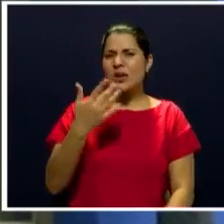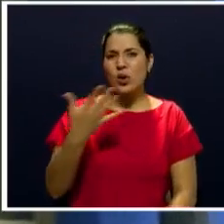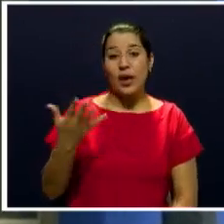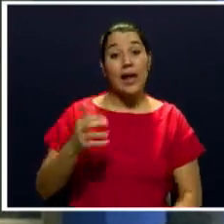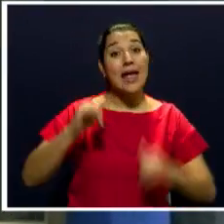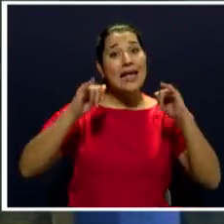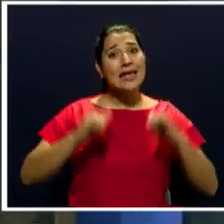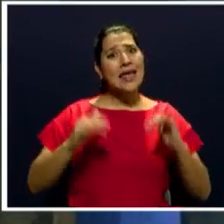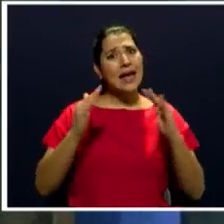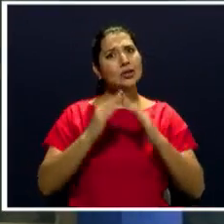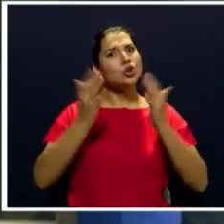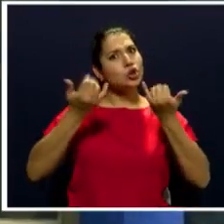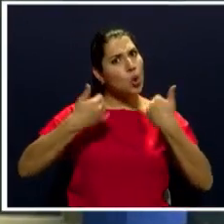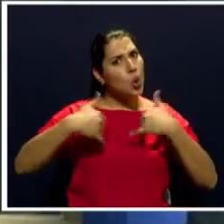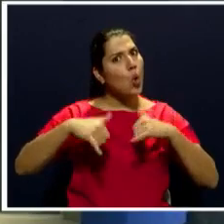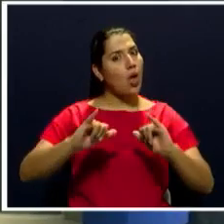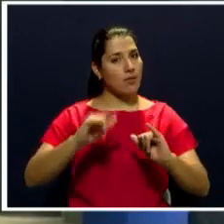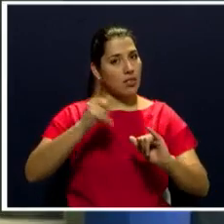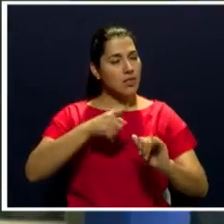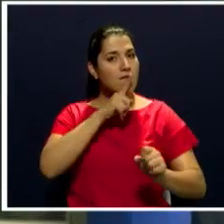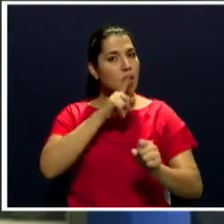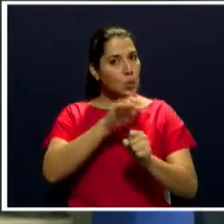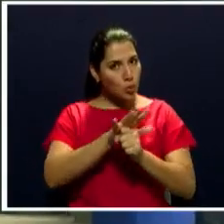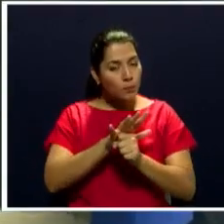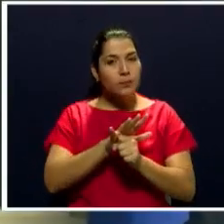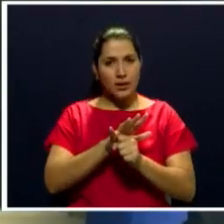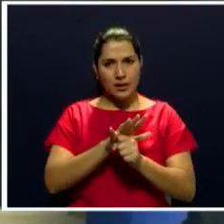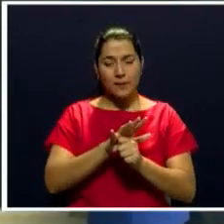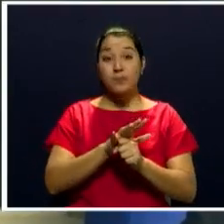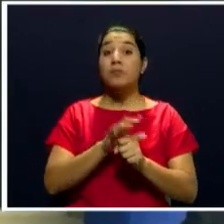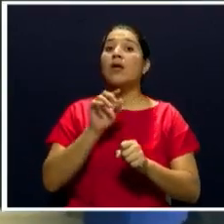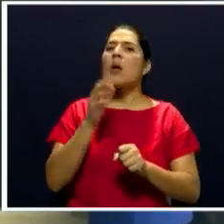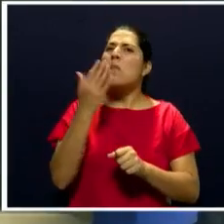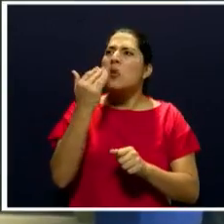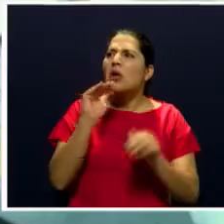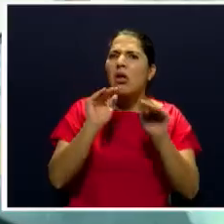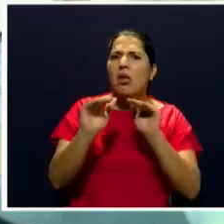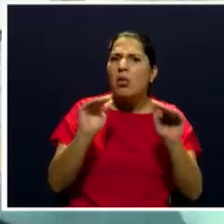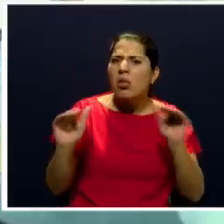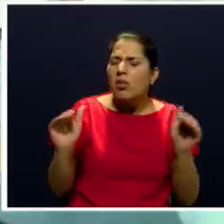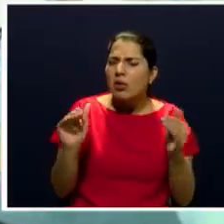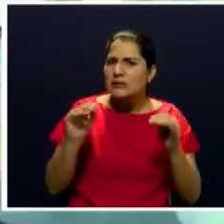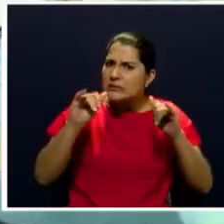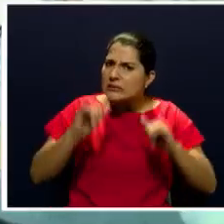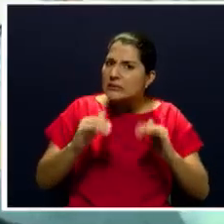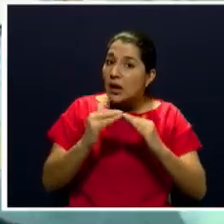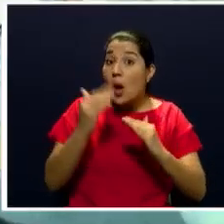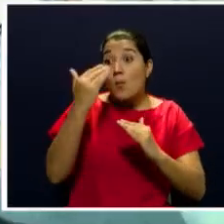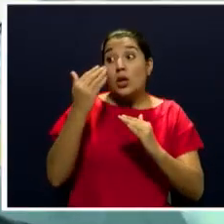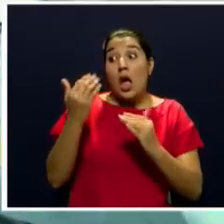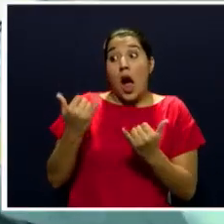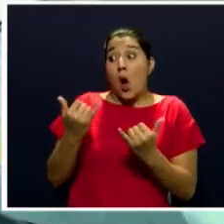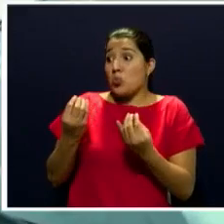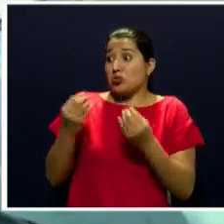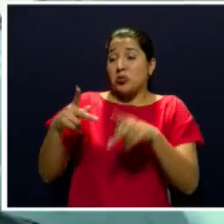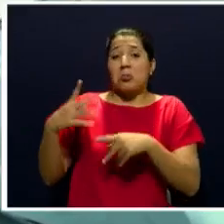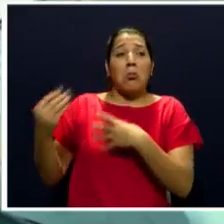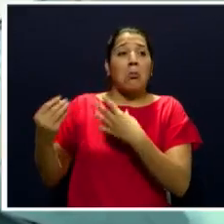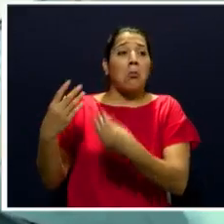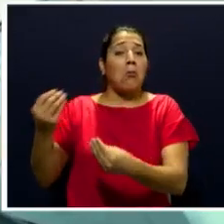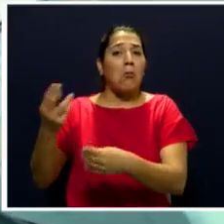en casa sigue estando vigente. Él hace este llamado tomando en cuenta que muchas personas han estado realizando su vida